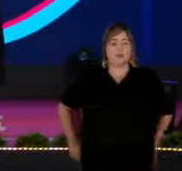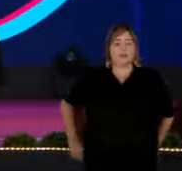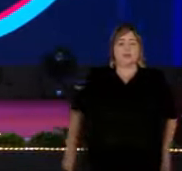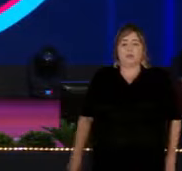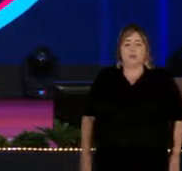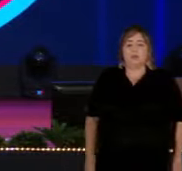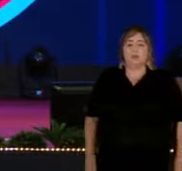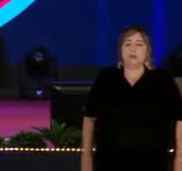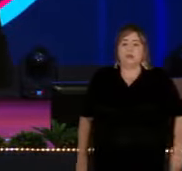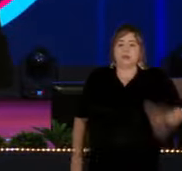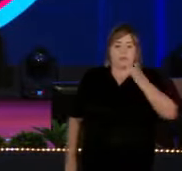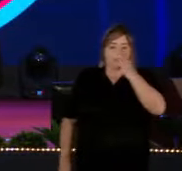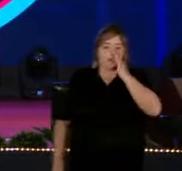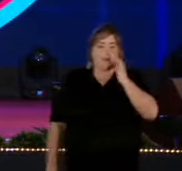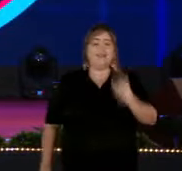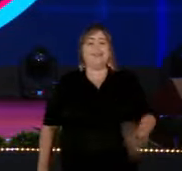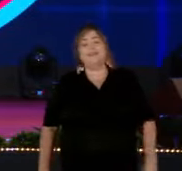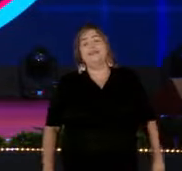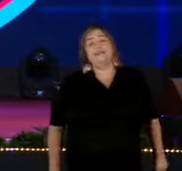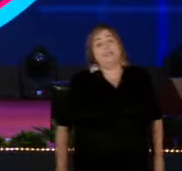cosa, pero eso es aparte.